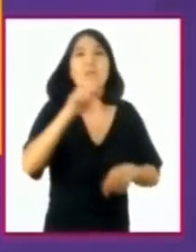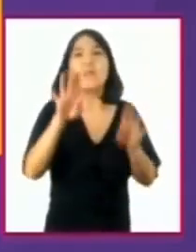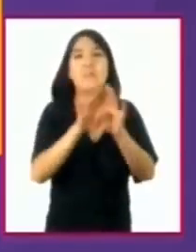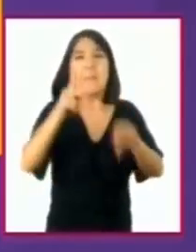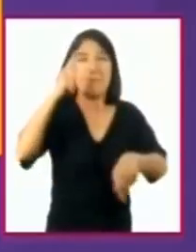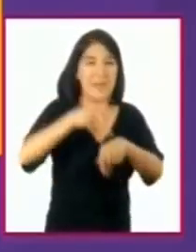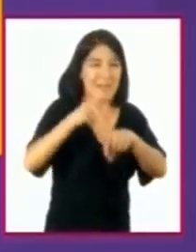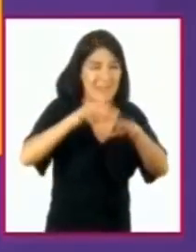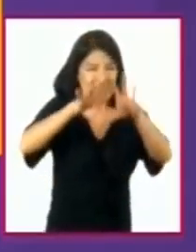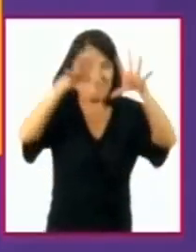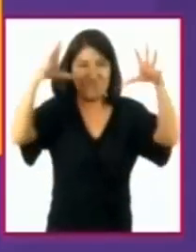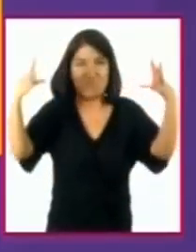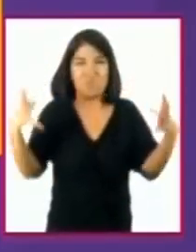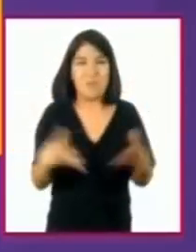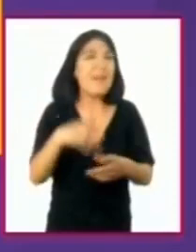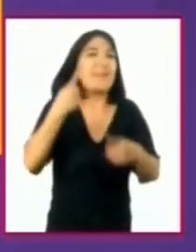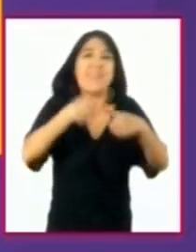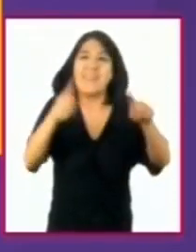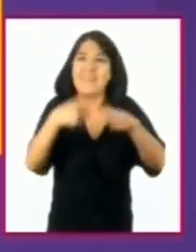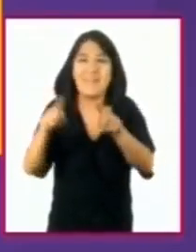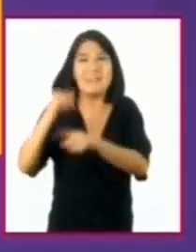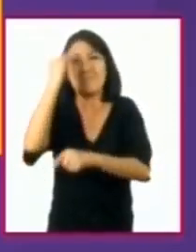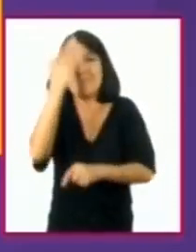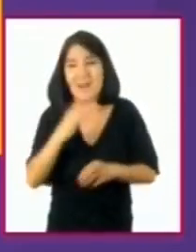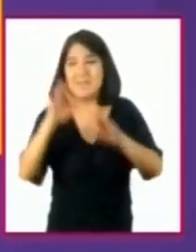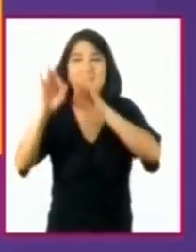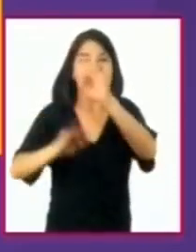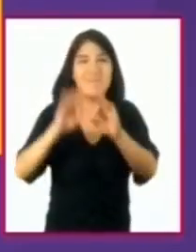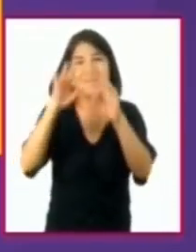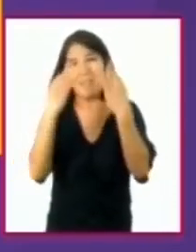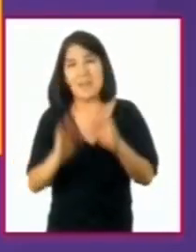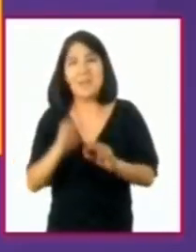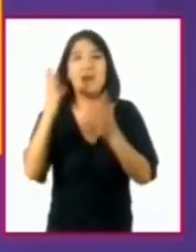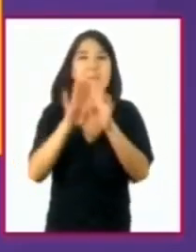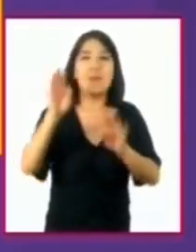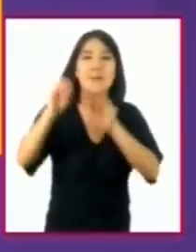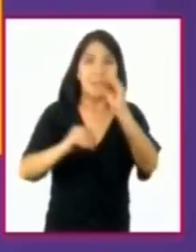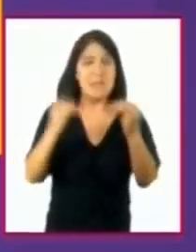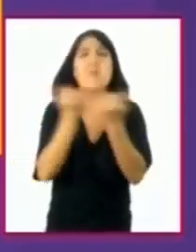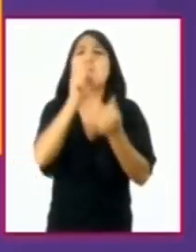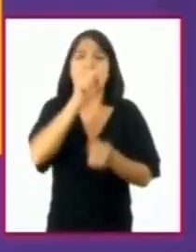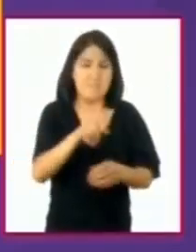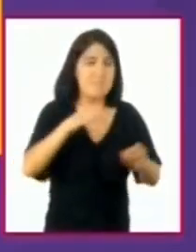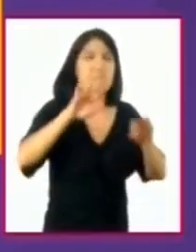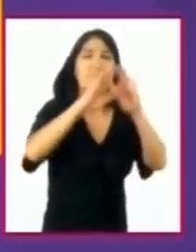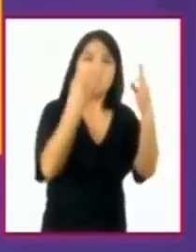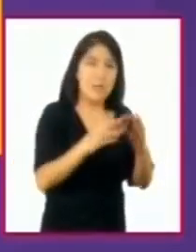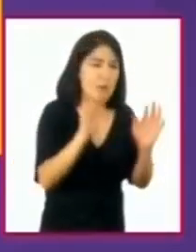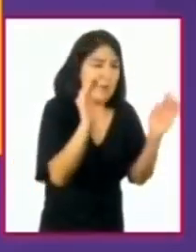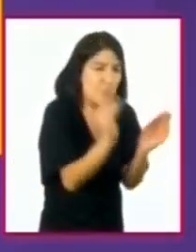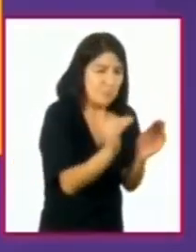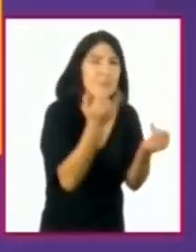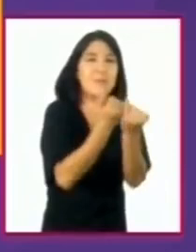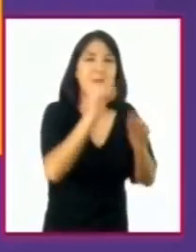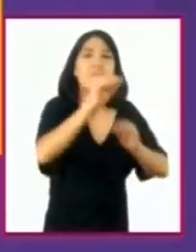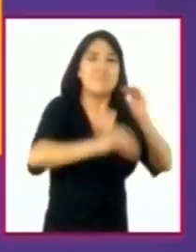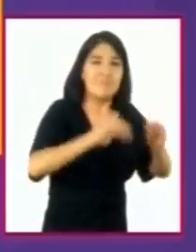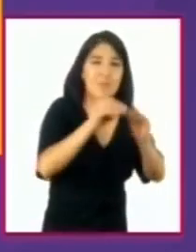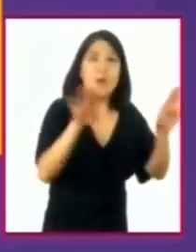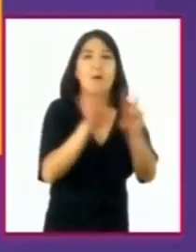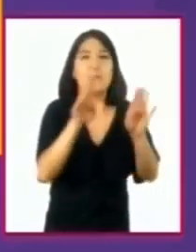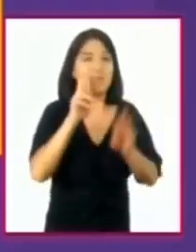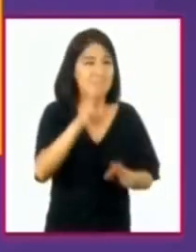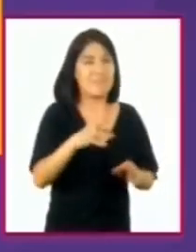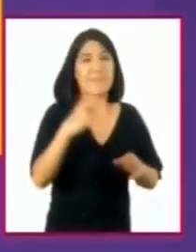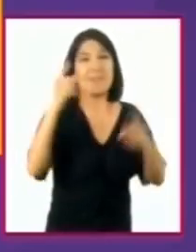esculpidos con distintas imágenes. También fabricaban esculturas pequeñas que algunas veces ponían sobre las